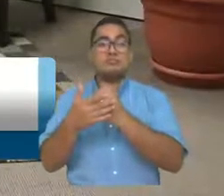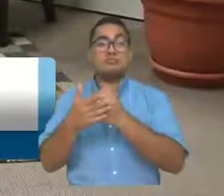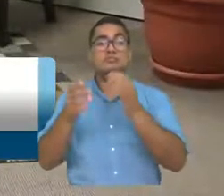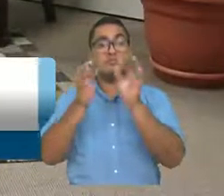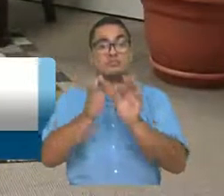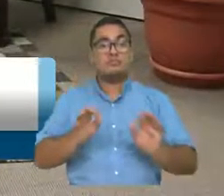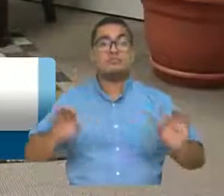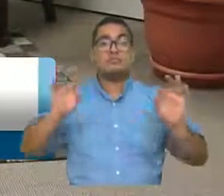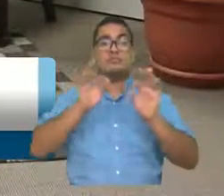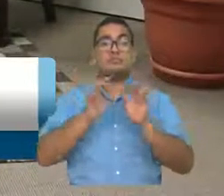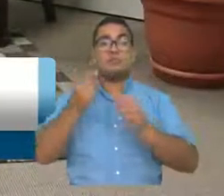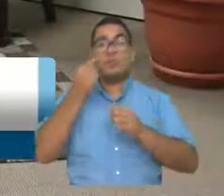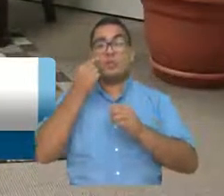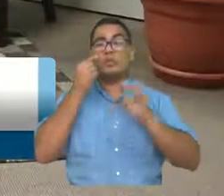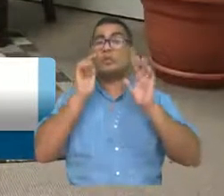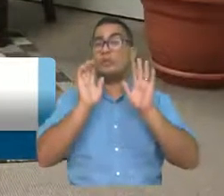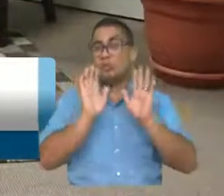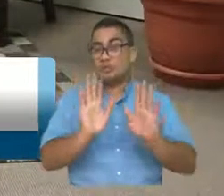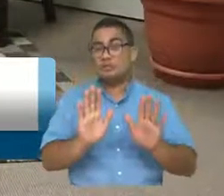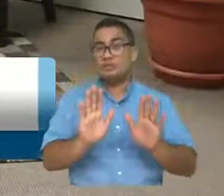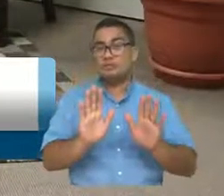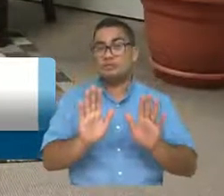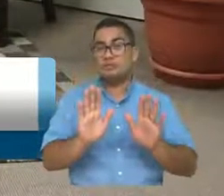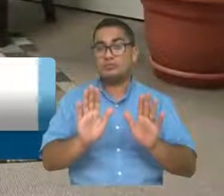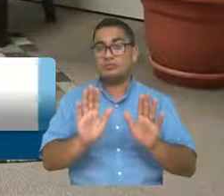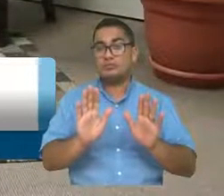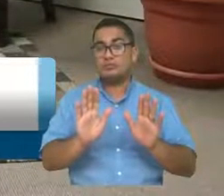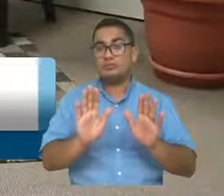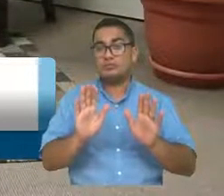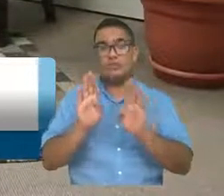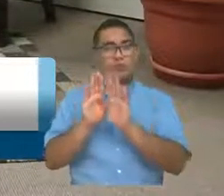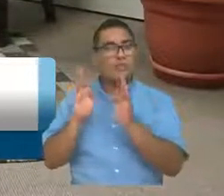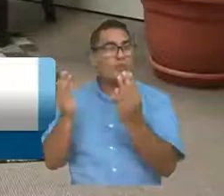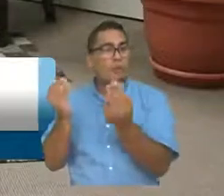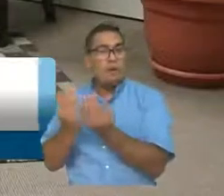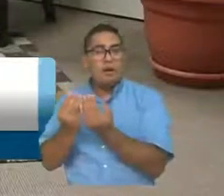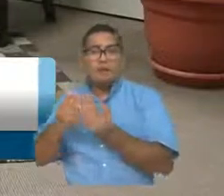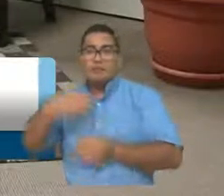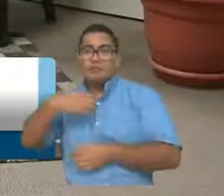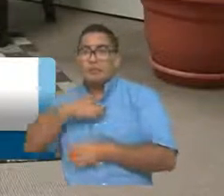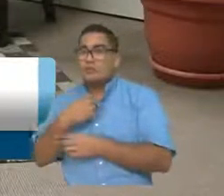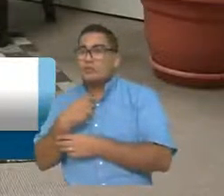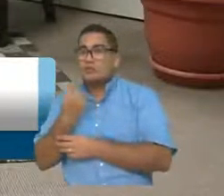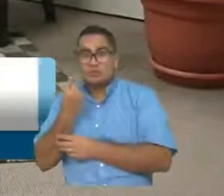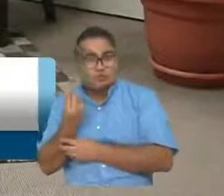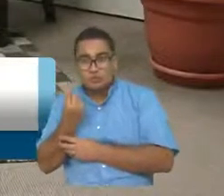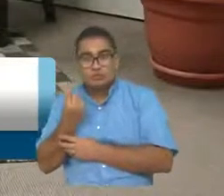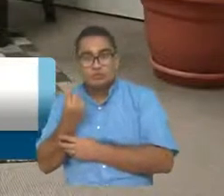del olfato. Y no son síntomas graves. No son síntomas. Pero que nos indican que esa persona